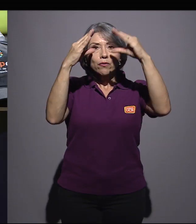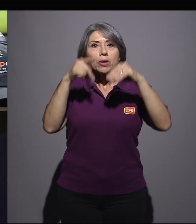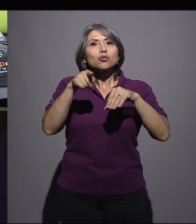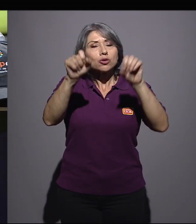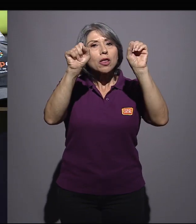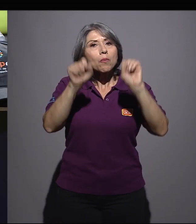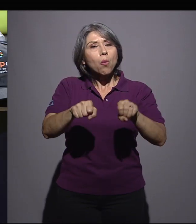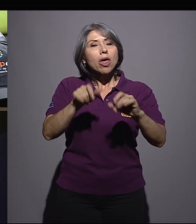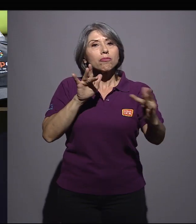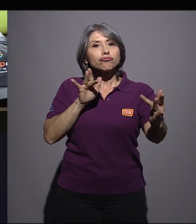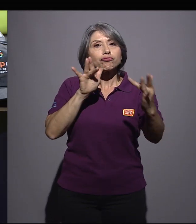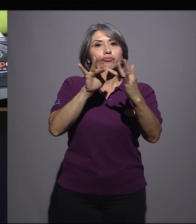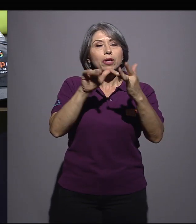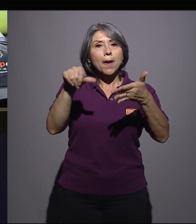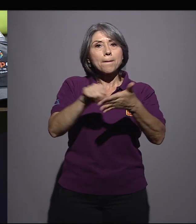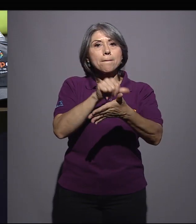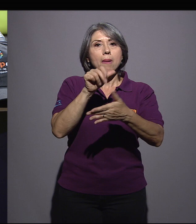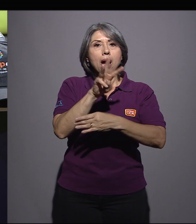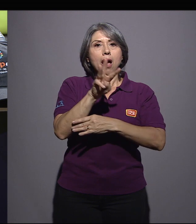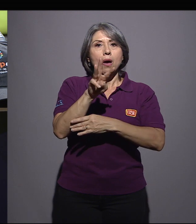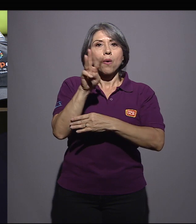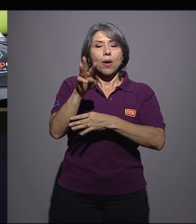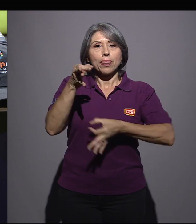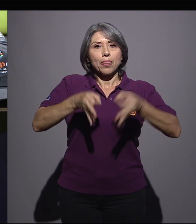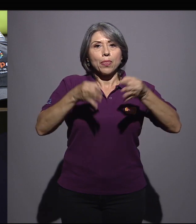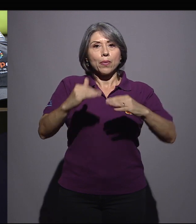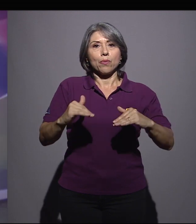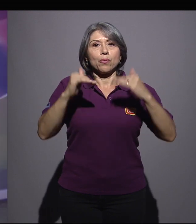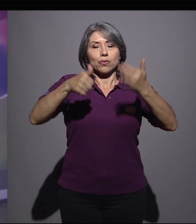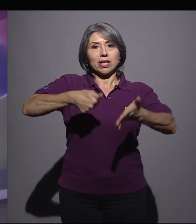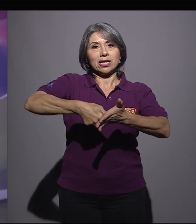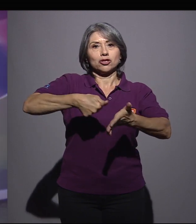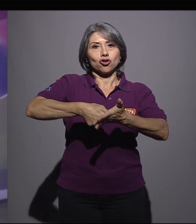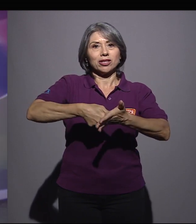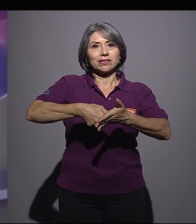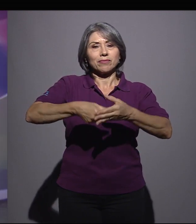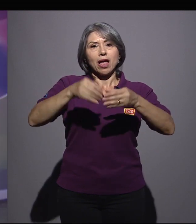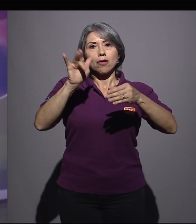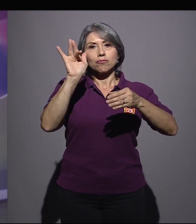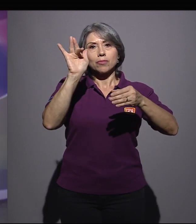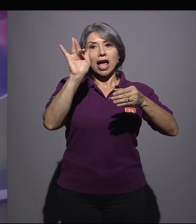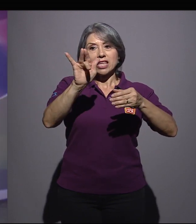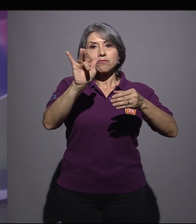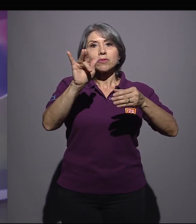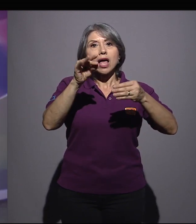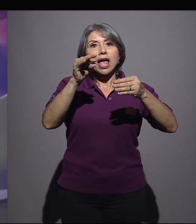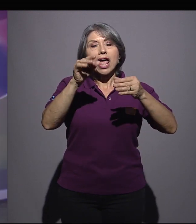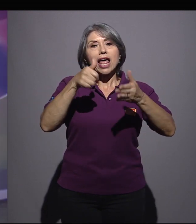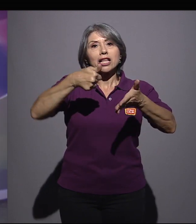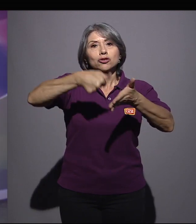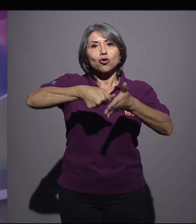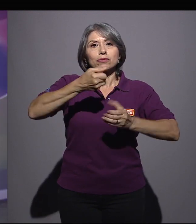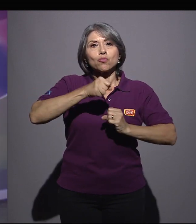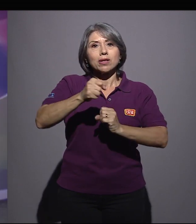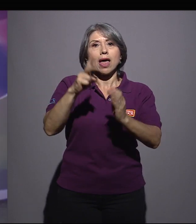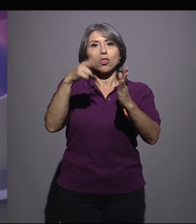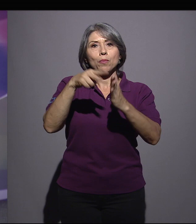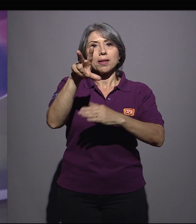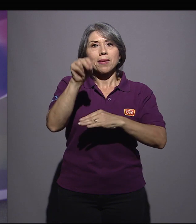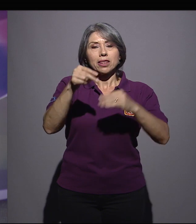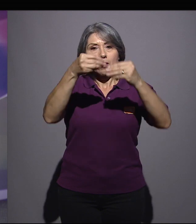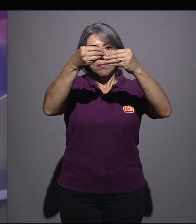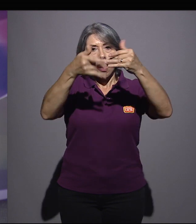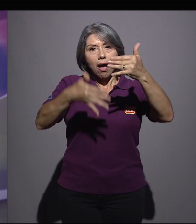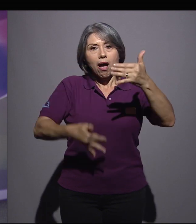lo que es la página web del Tribunal Supremo de Elecciones. Ahí está en elecciones municipales 2020. Encuentran lo que son